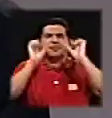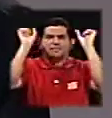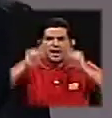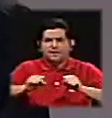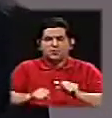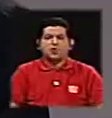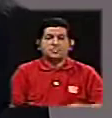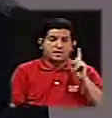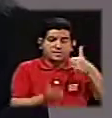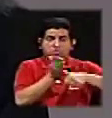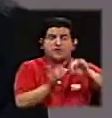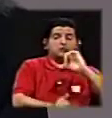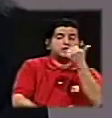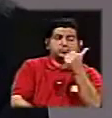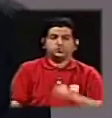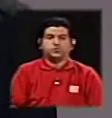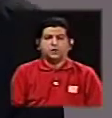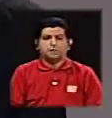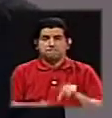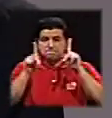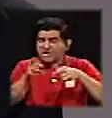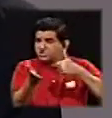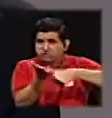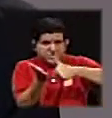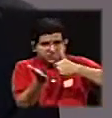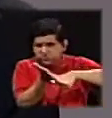otra. Un electorado que no vota